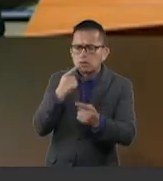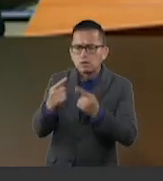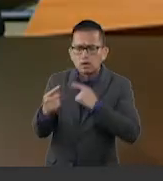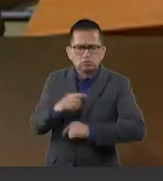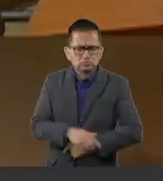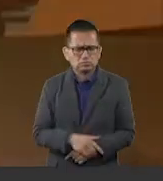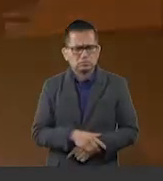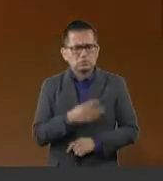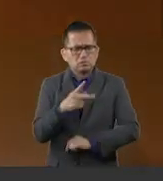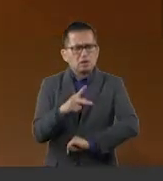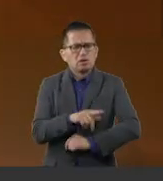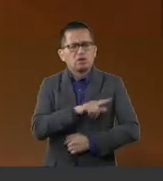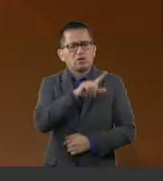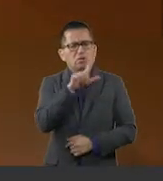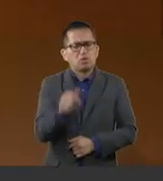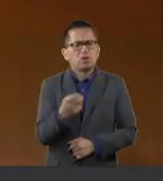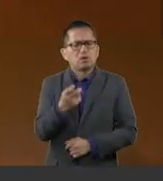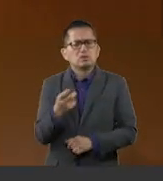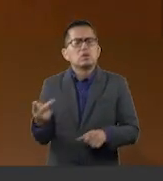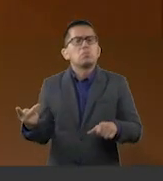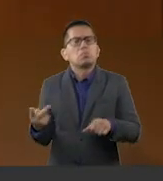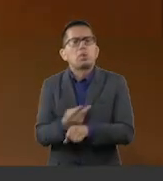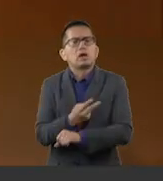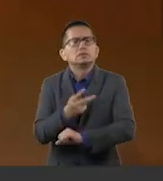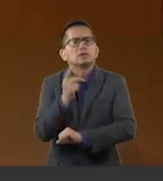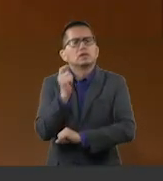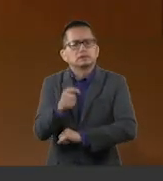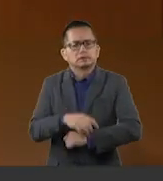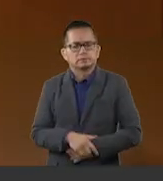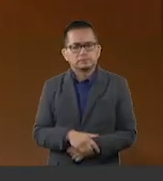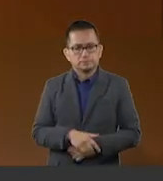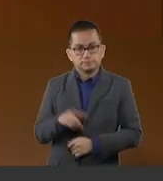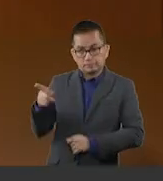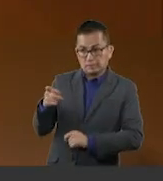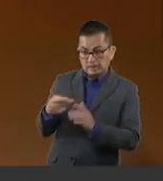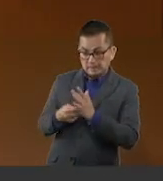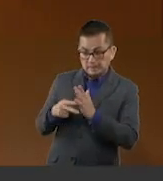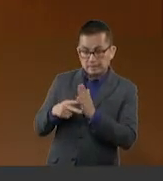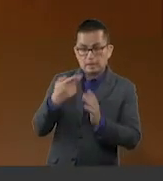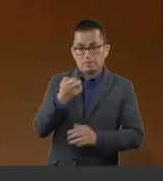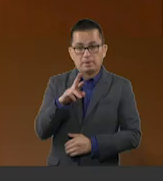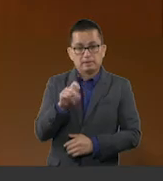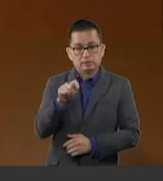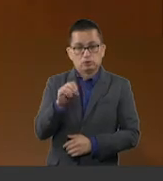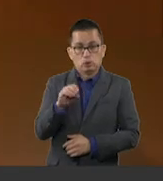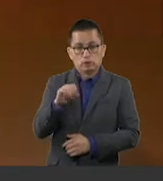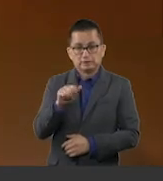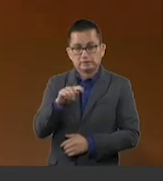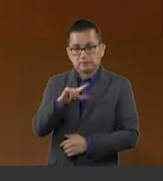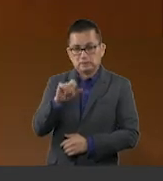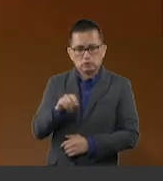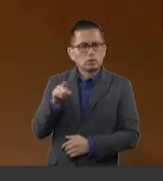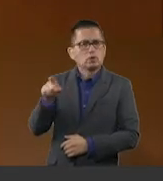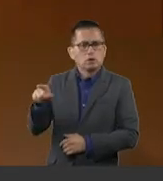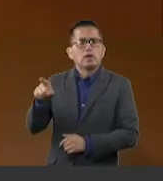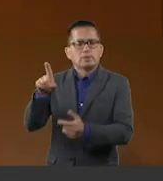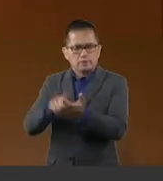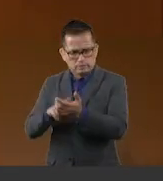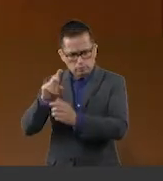que sucedió en esa época es que el ingeniero Alberto Castillo estaba refugiado en la